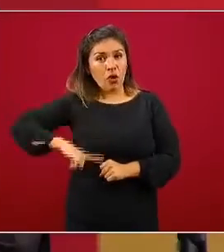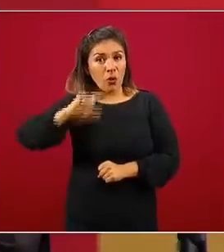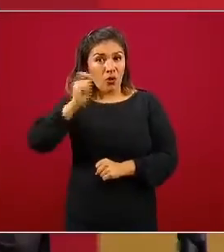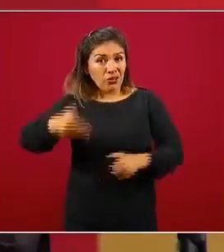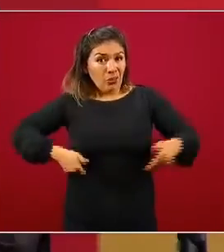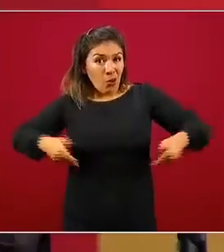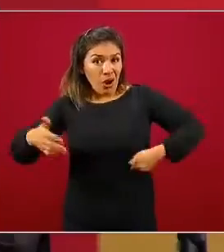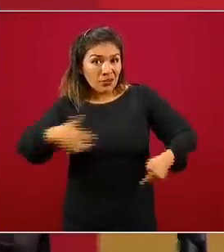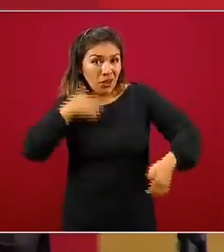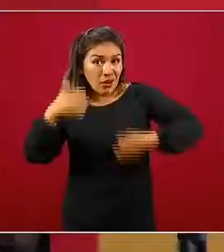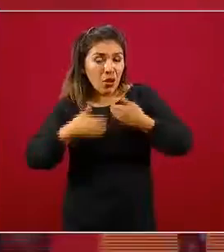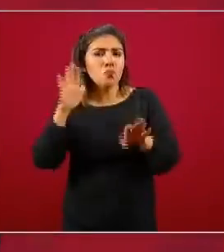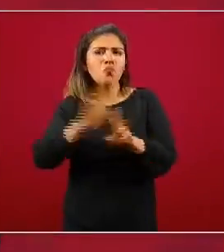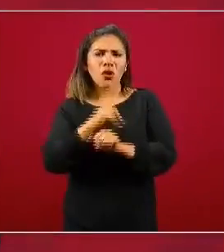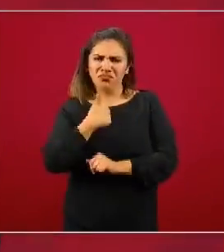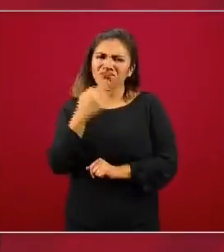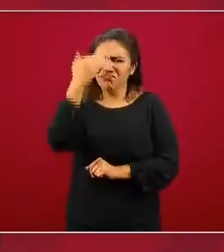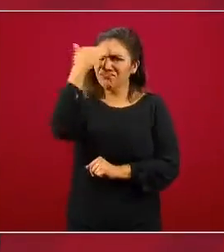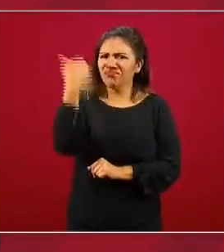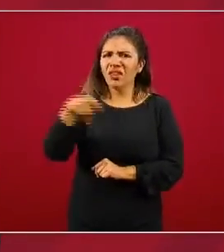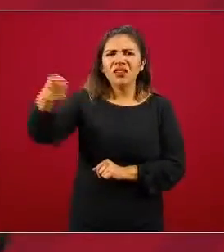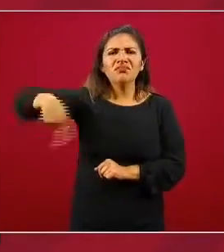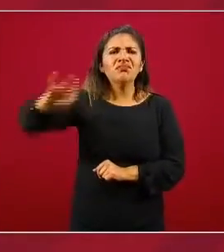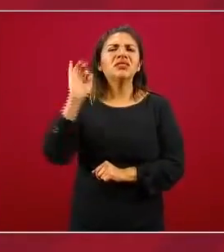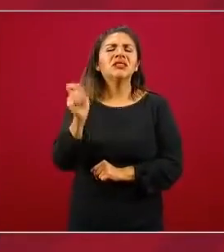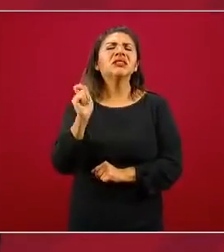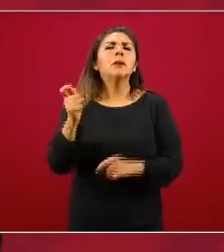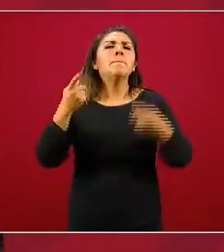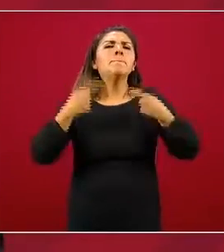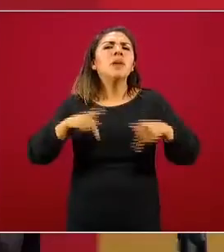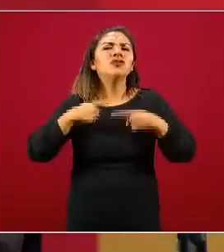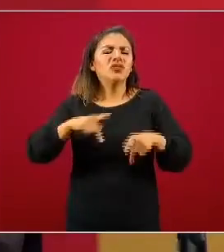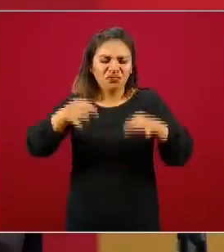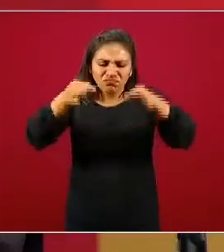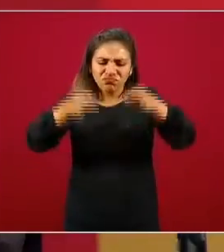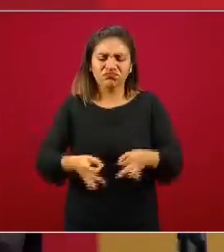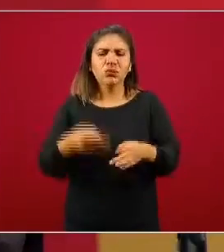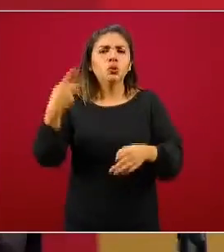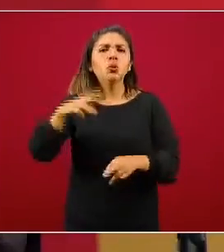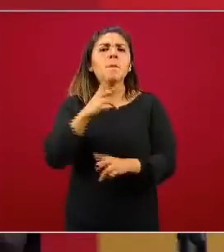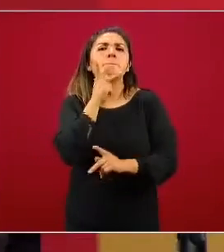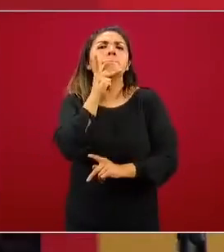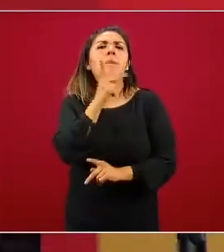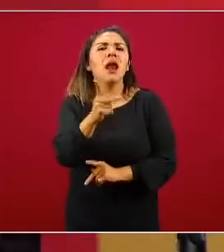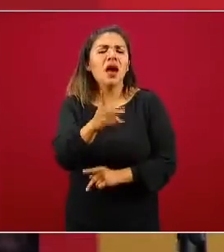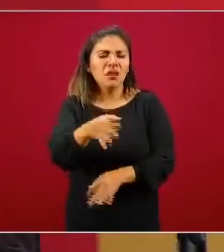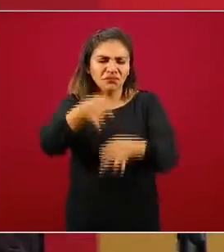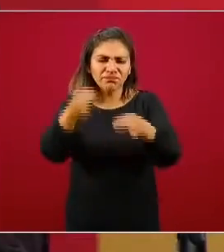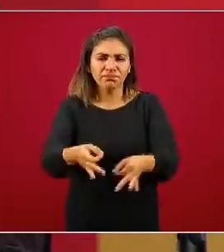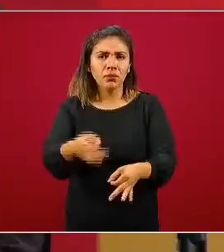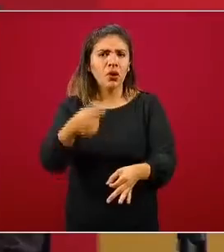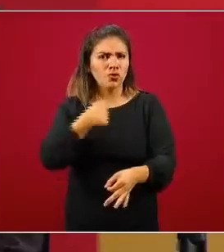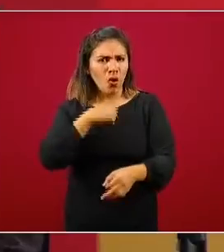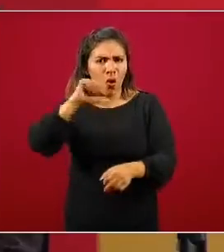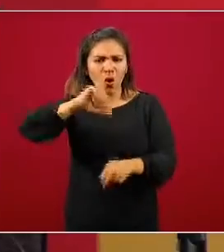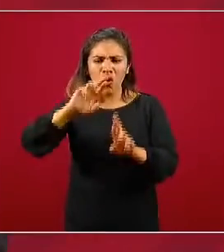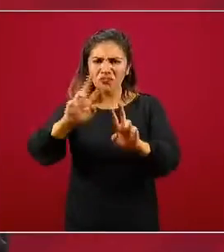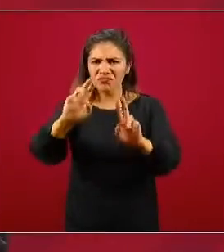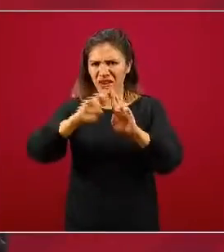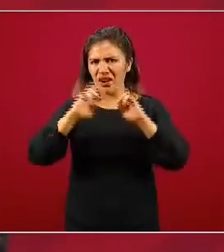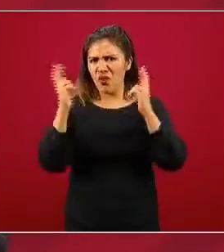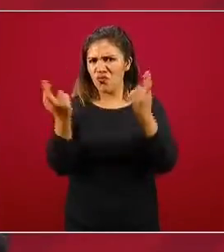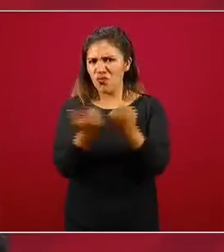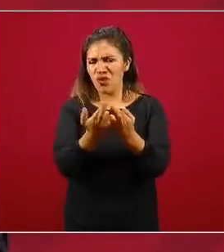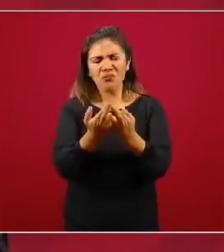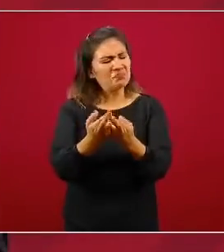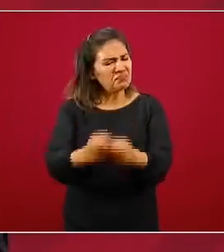molestas, porque confío completamente en su integridad y la lealtad de su palabra. Tuvimos una espléndida reunión